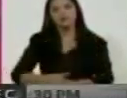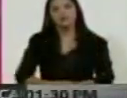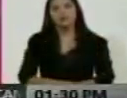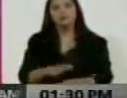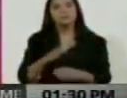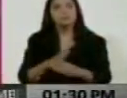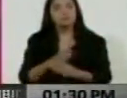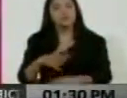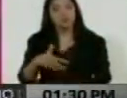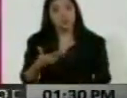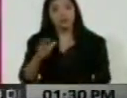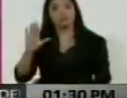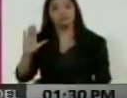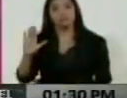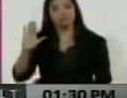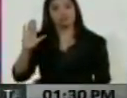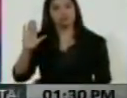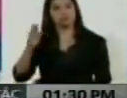juramentar